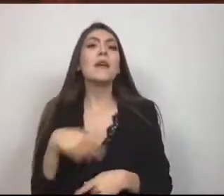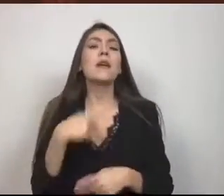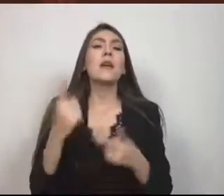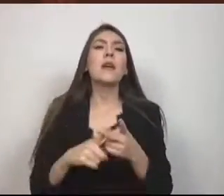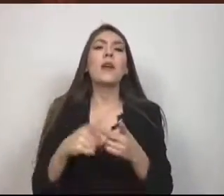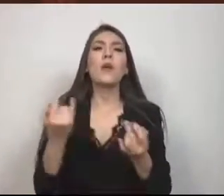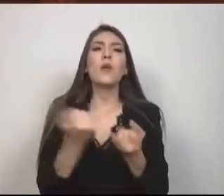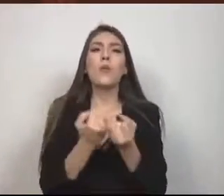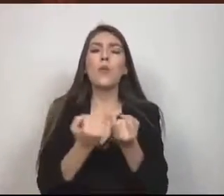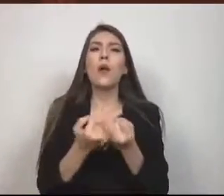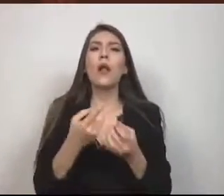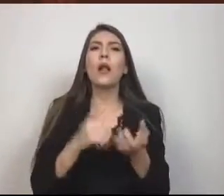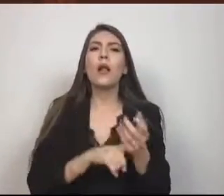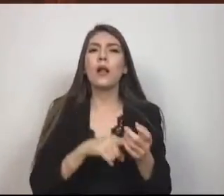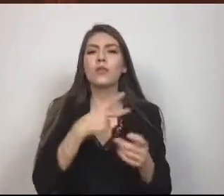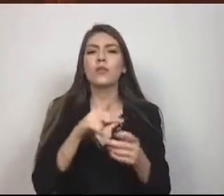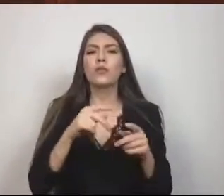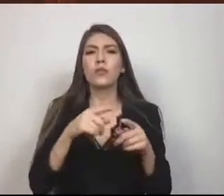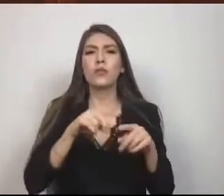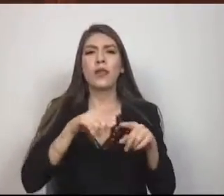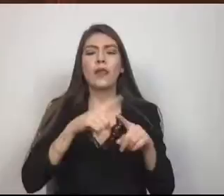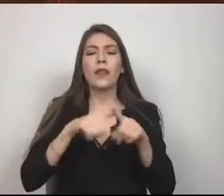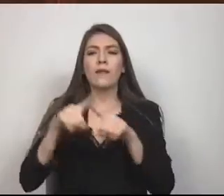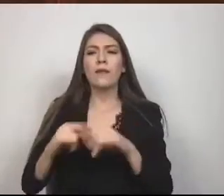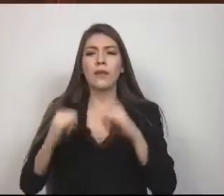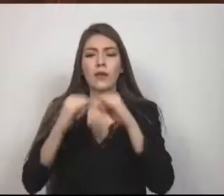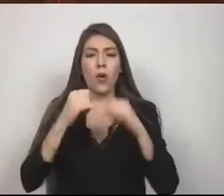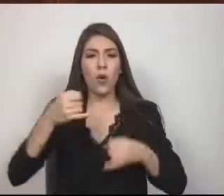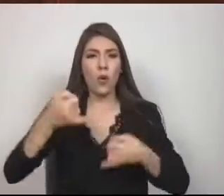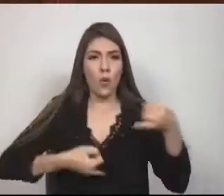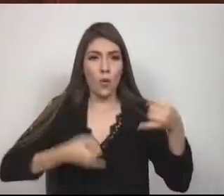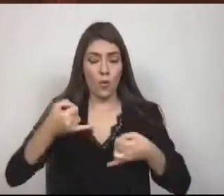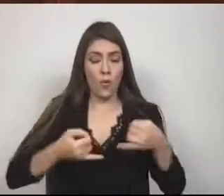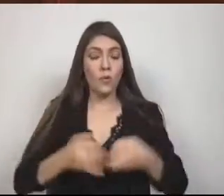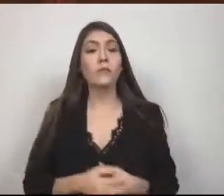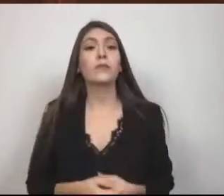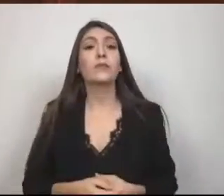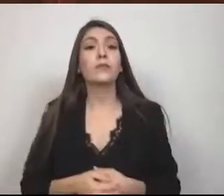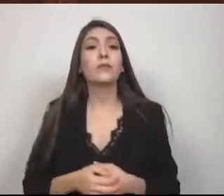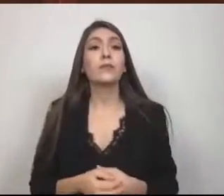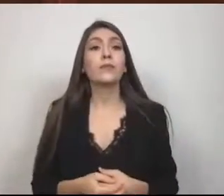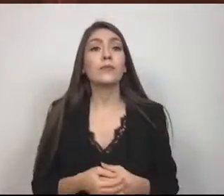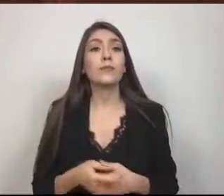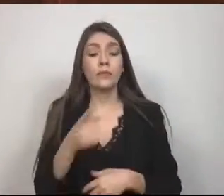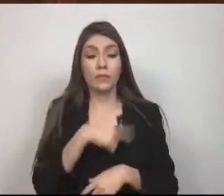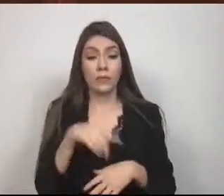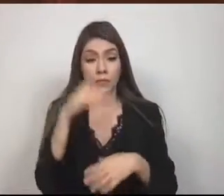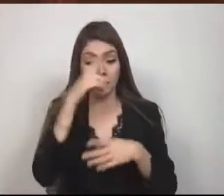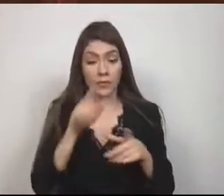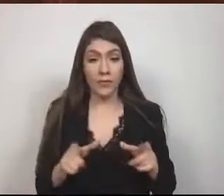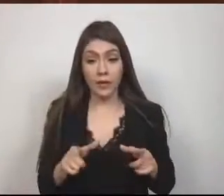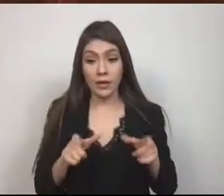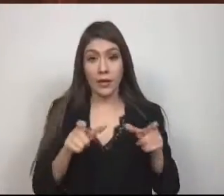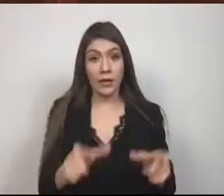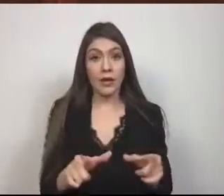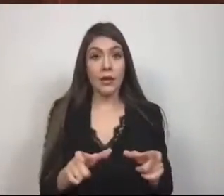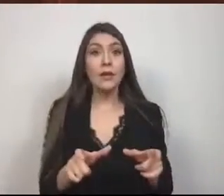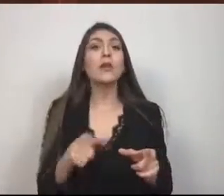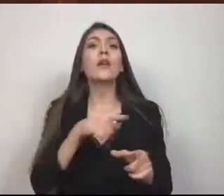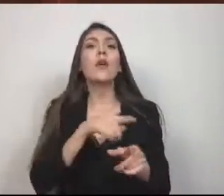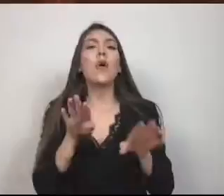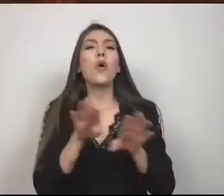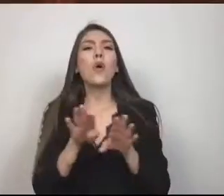jurisdiccionales competentes. Definir las órdenes de protección, su naturaleza, sus